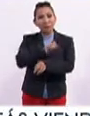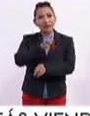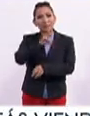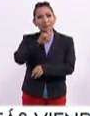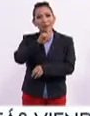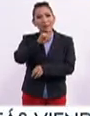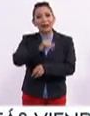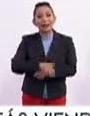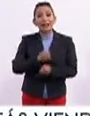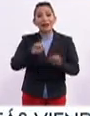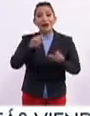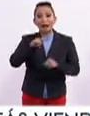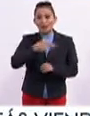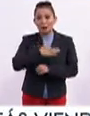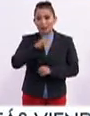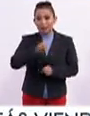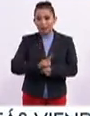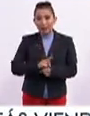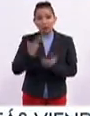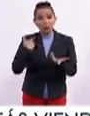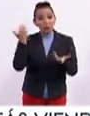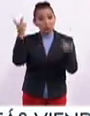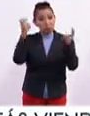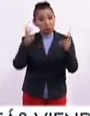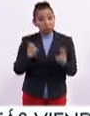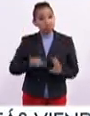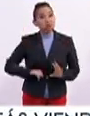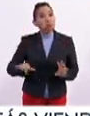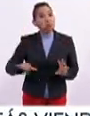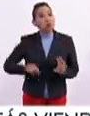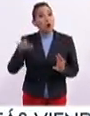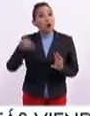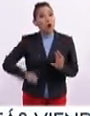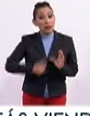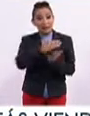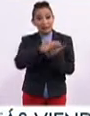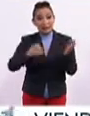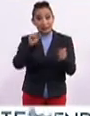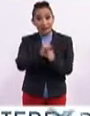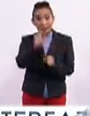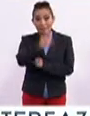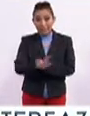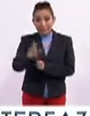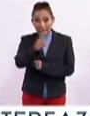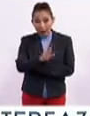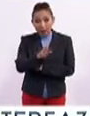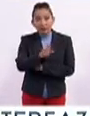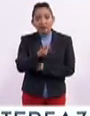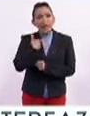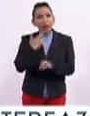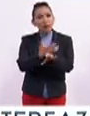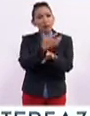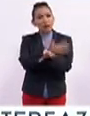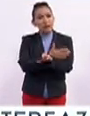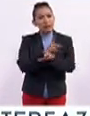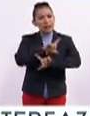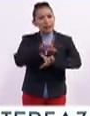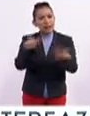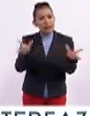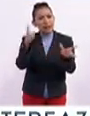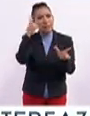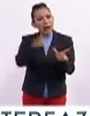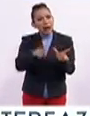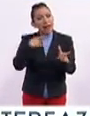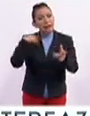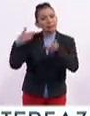Cepeda. ¿Cómo estás? Así es, Ana Cris, muy buenos días. Un programa muy interesante el de esta mitad de semana miércoles. Así que acompáñenos, estamos listos